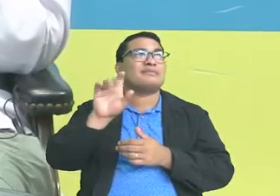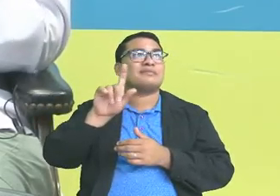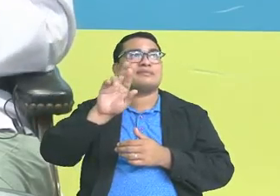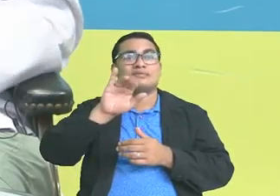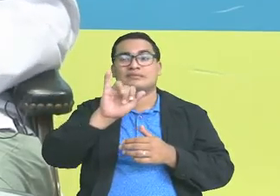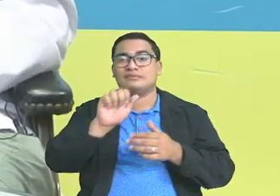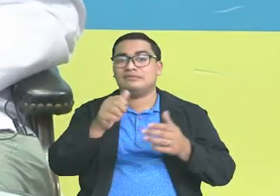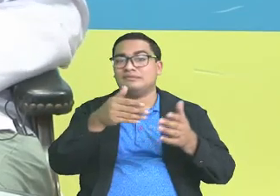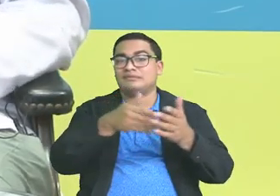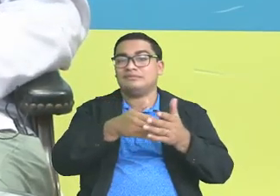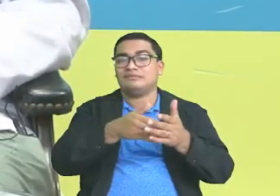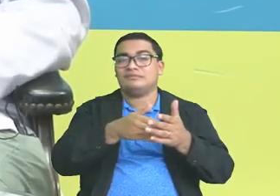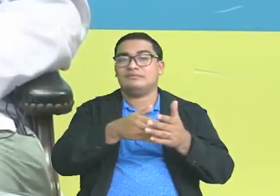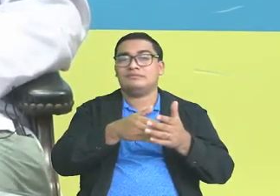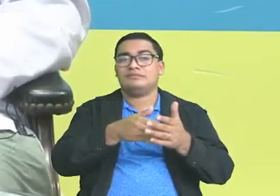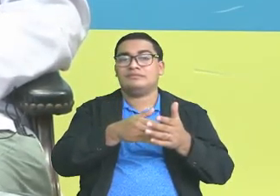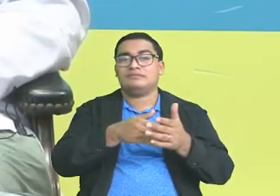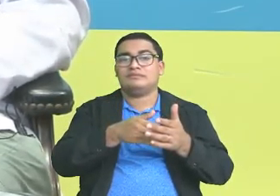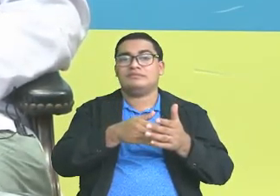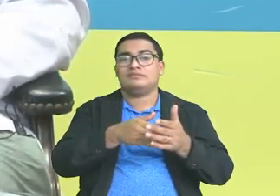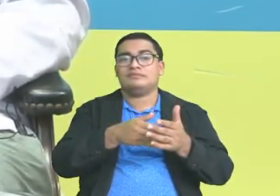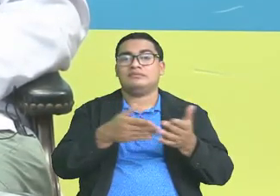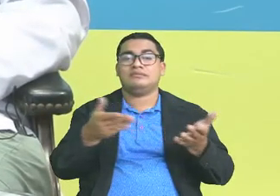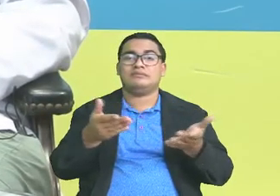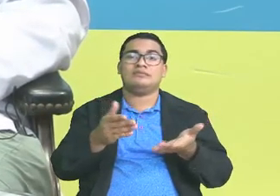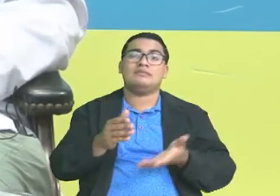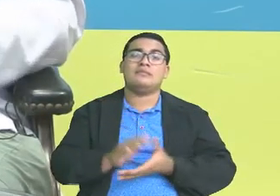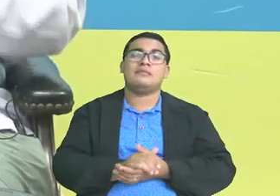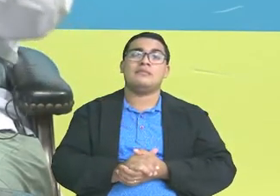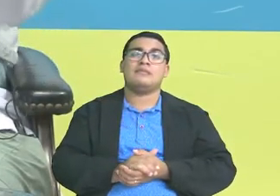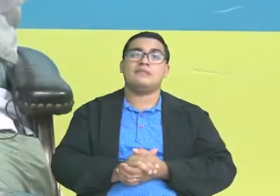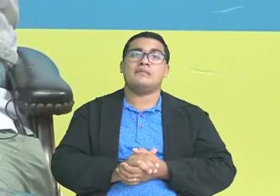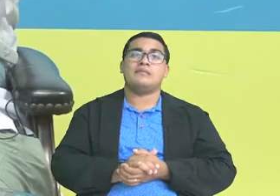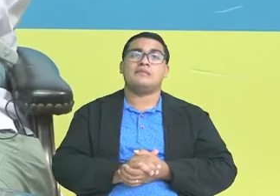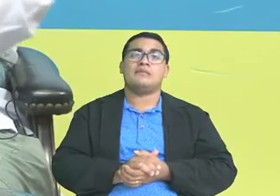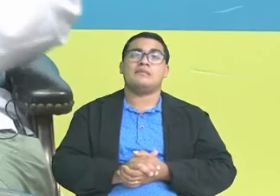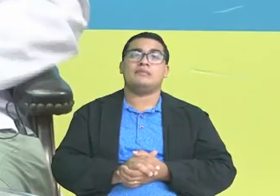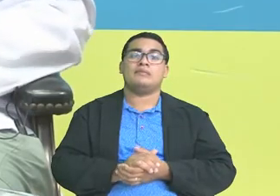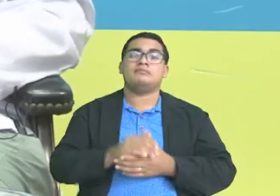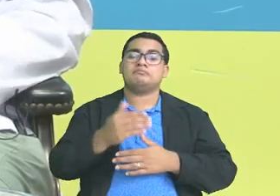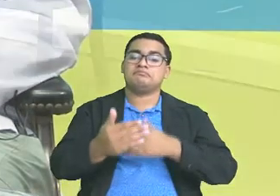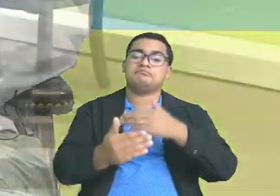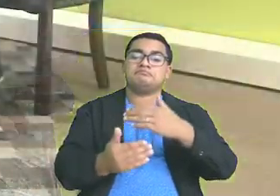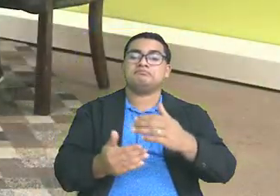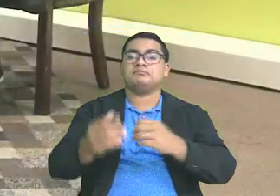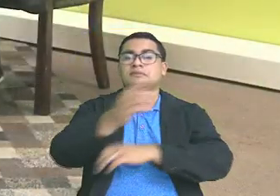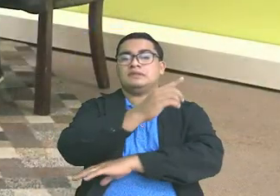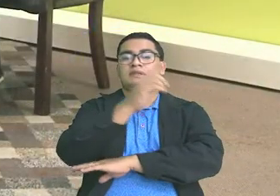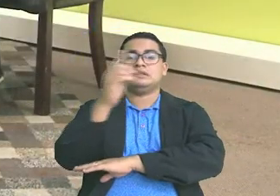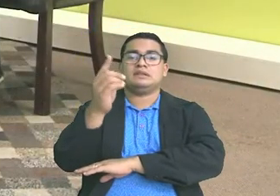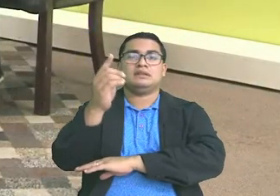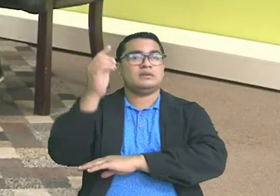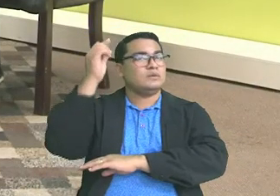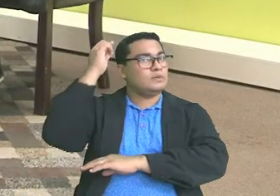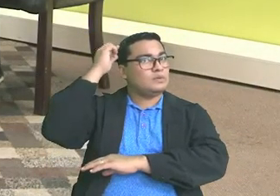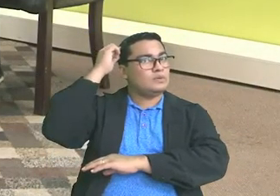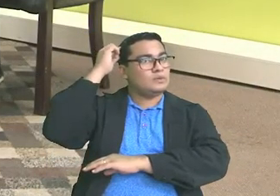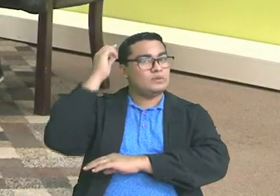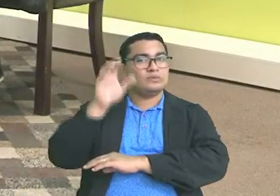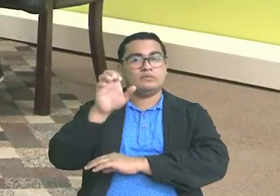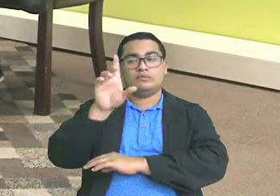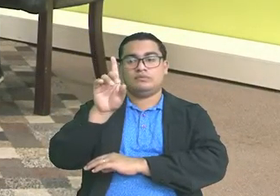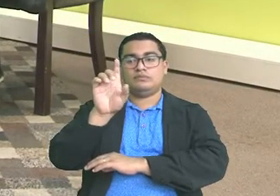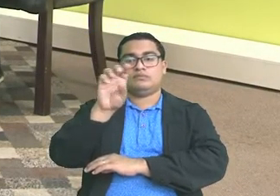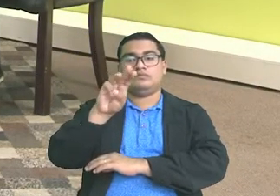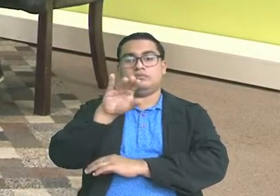inicio, digamos, desde su nacimiento de la arteria cerebral, aparecen a los días, ¿no? Con una inflamación o edema cerebral que